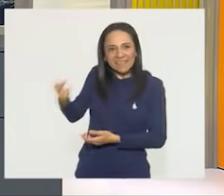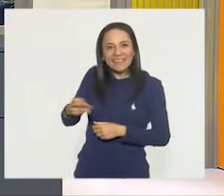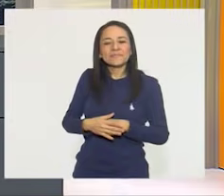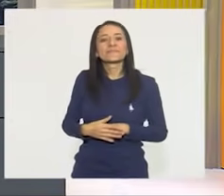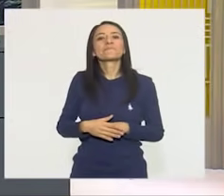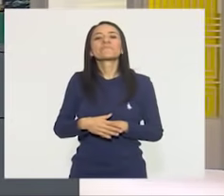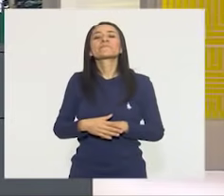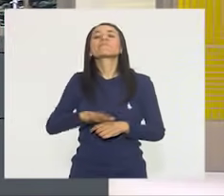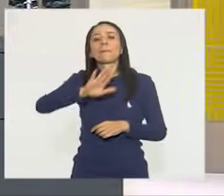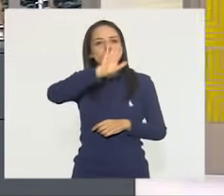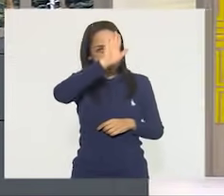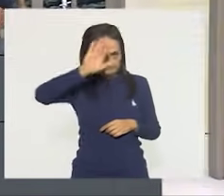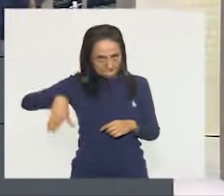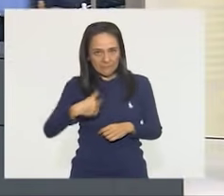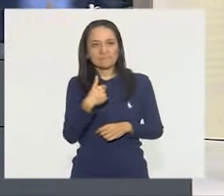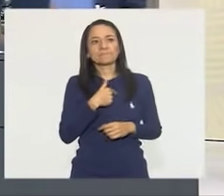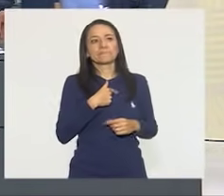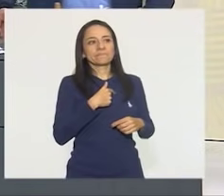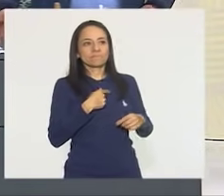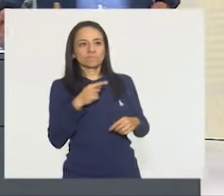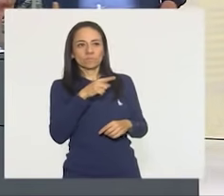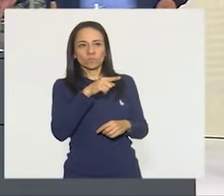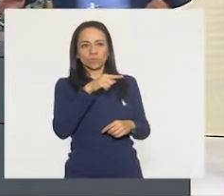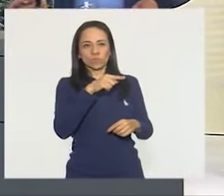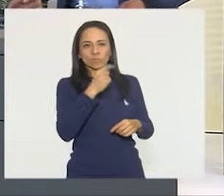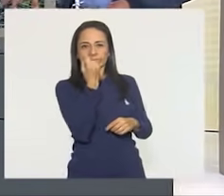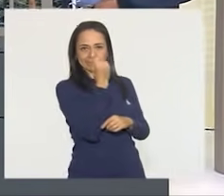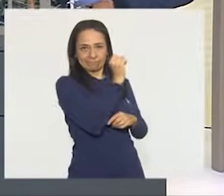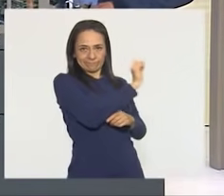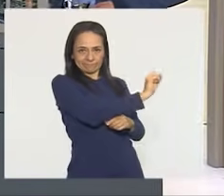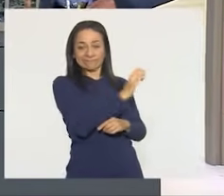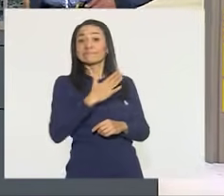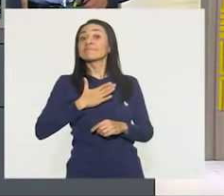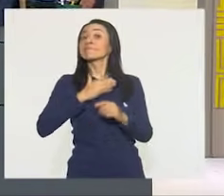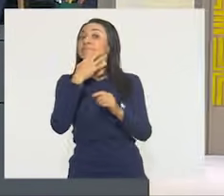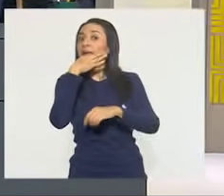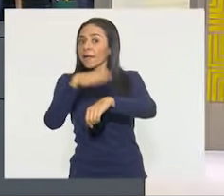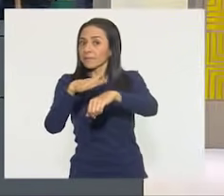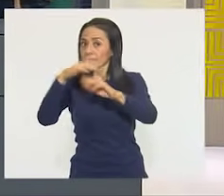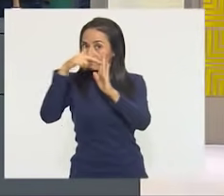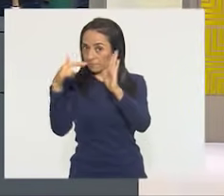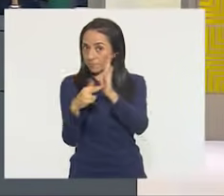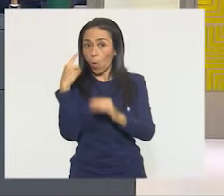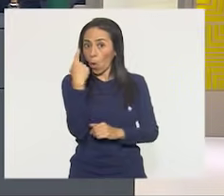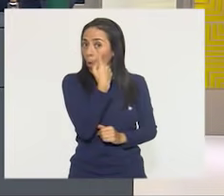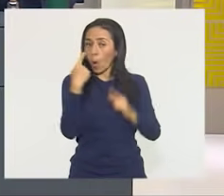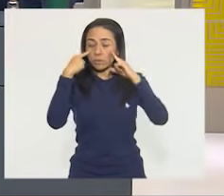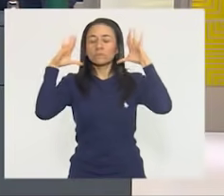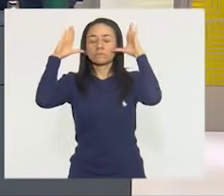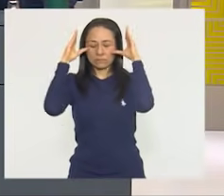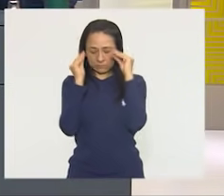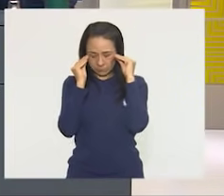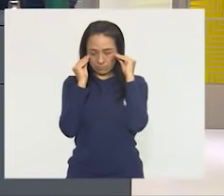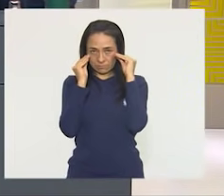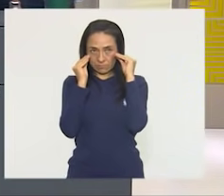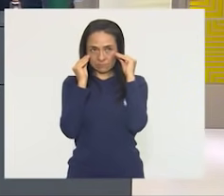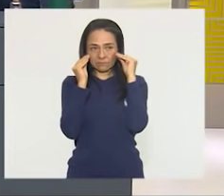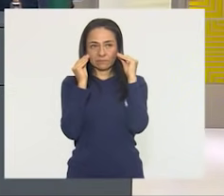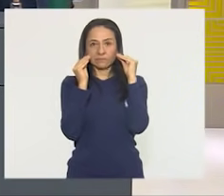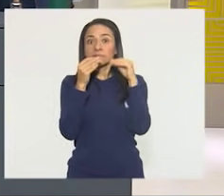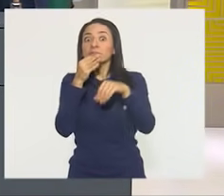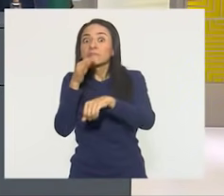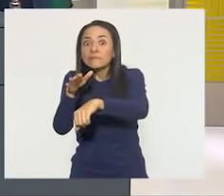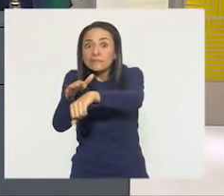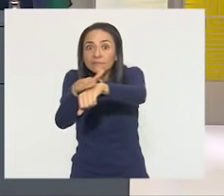Ajá. Y te voy a poner las reglas. Uno, tienes que cerrar los ojos. Ajá. Y,